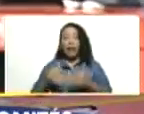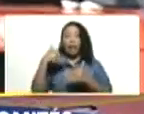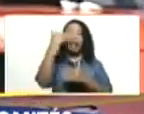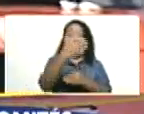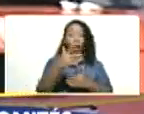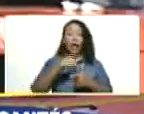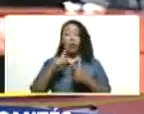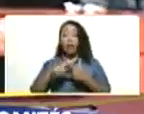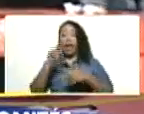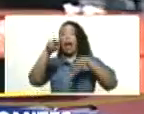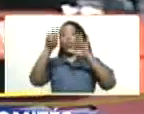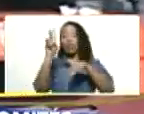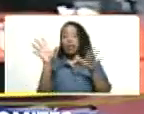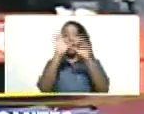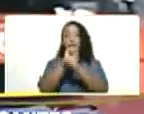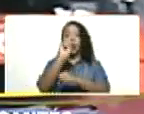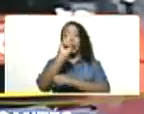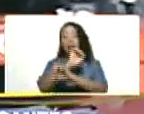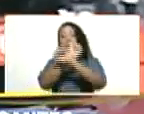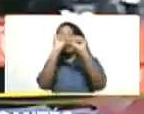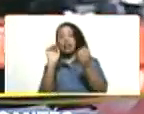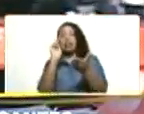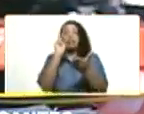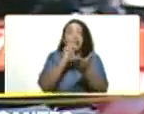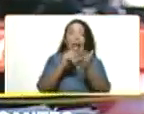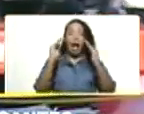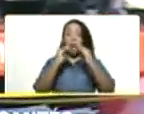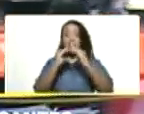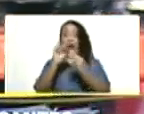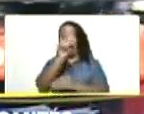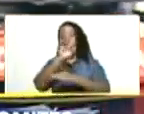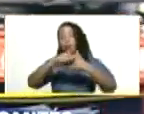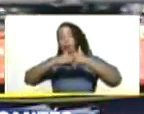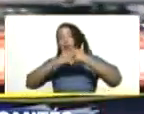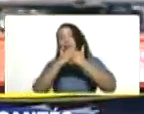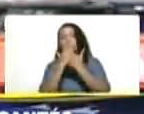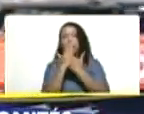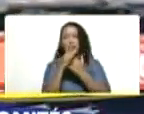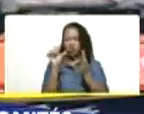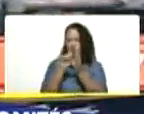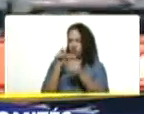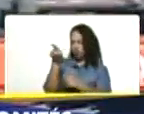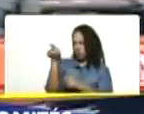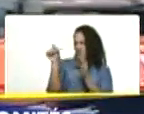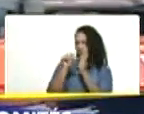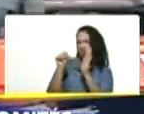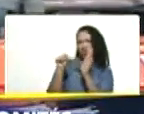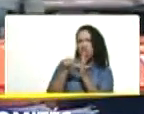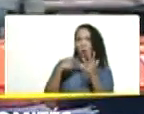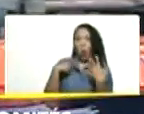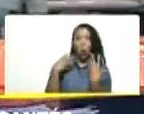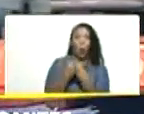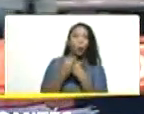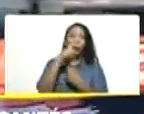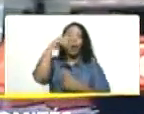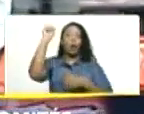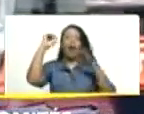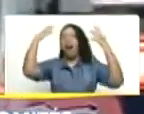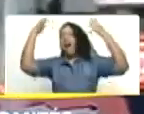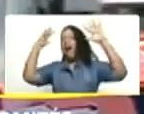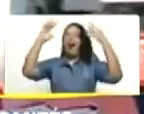a las 12 de la noche, 1 de la mañana, llega a su casa a las 2 de la mañana. ¿Qué? ¿Dónde estabas tú? Yo estaba con Maduro celebrando los